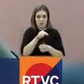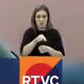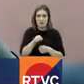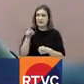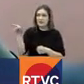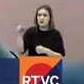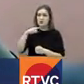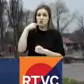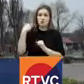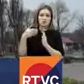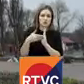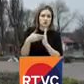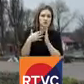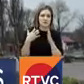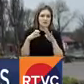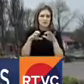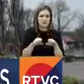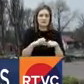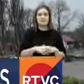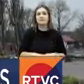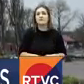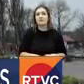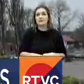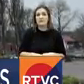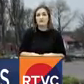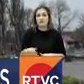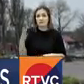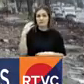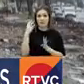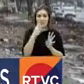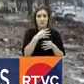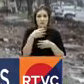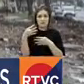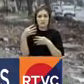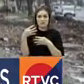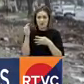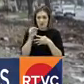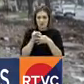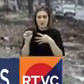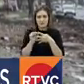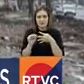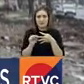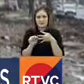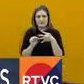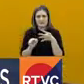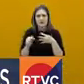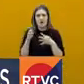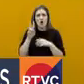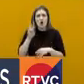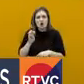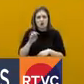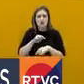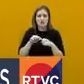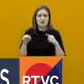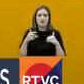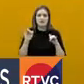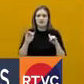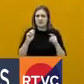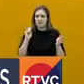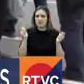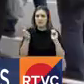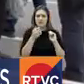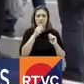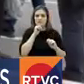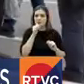allí. 8 semanas han sido más que suficientes para transformar radicalmente Ucrania, y a medida que el tiempo